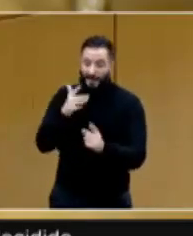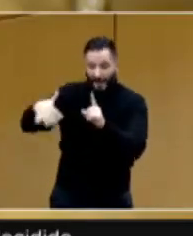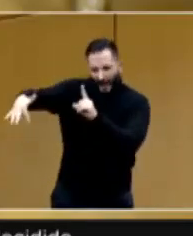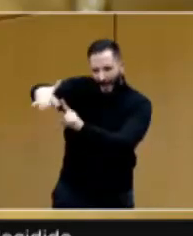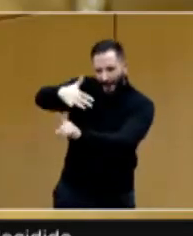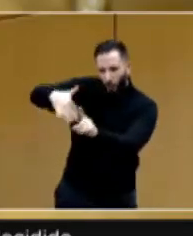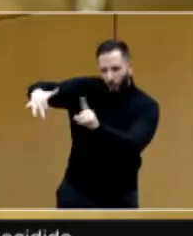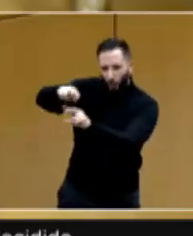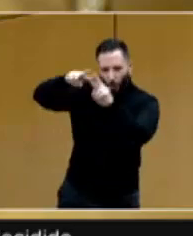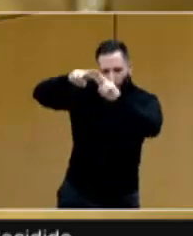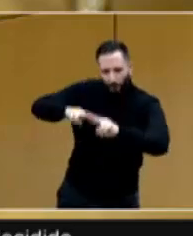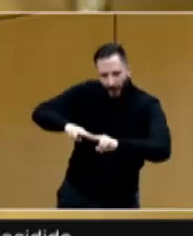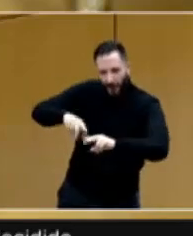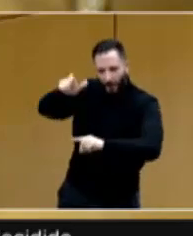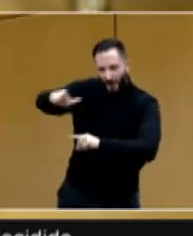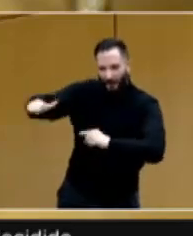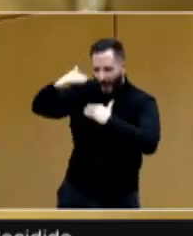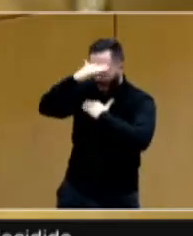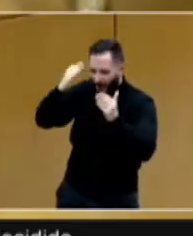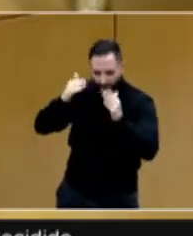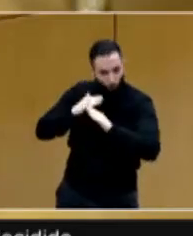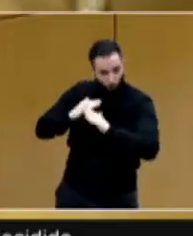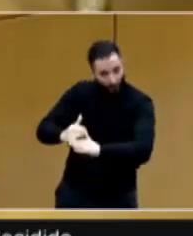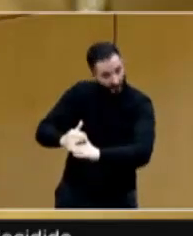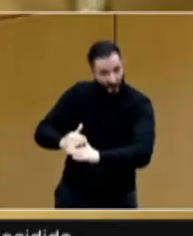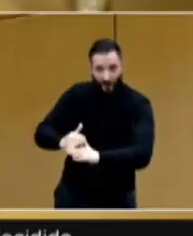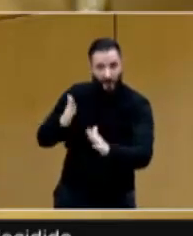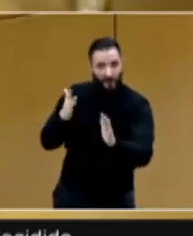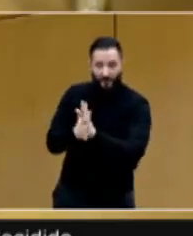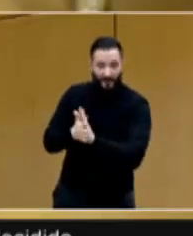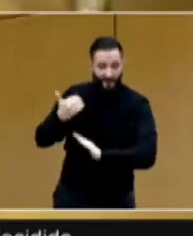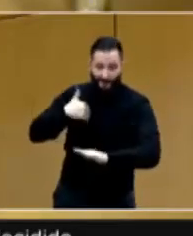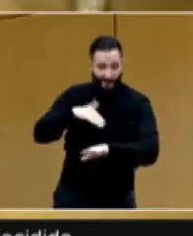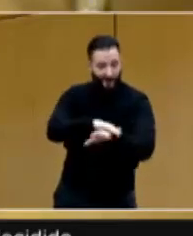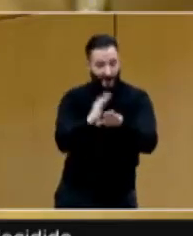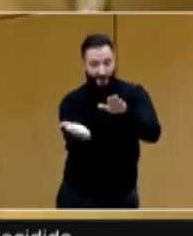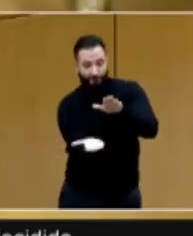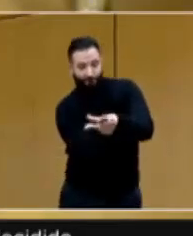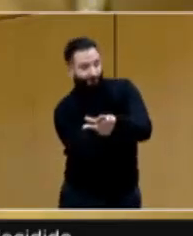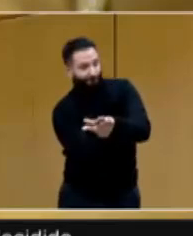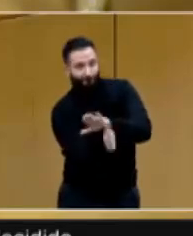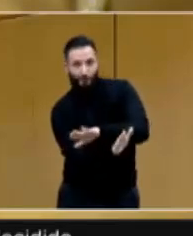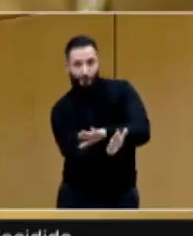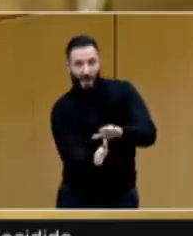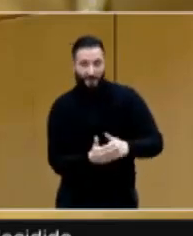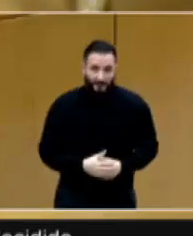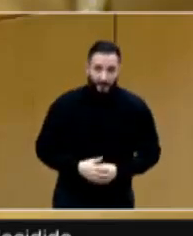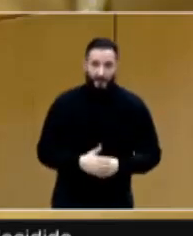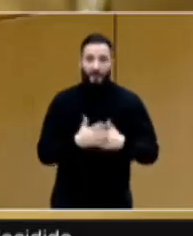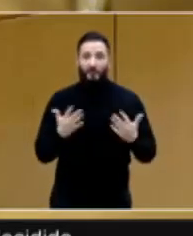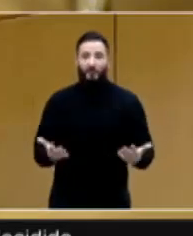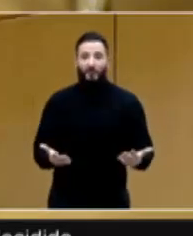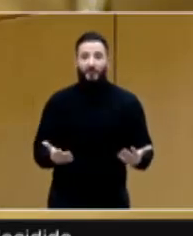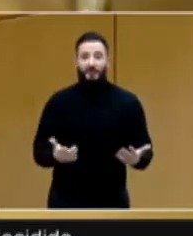está suficientemente atendida a la persona está procediendo a archivar esas diligencias preprocesales y Está realizando también